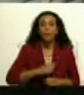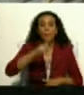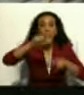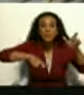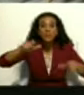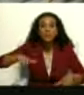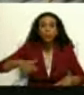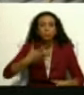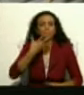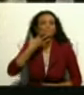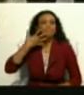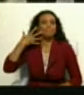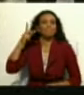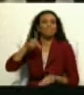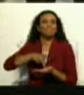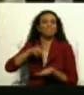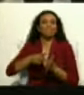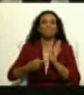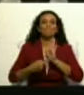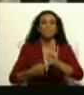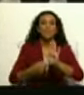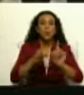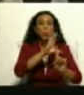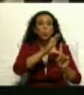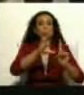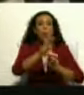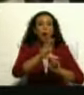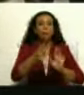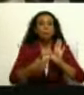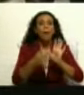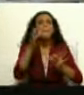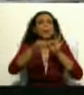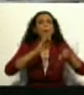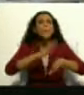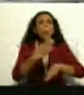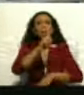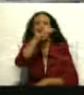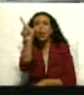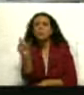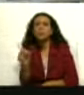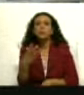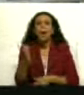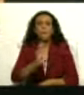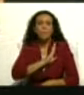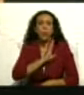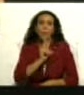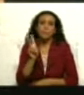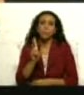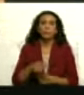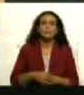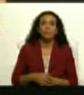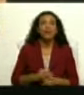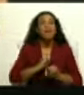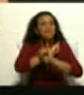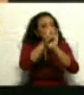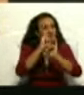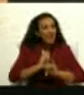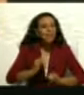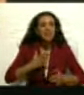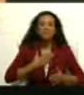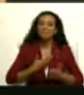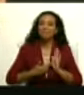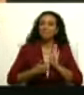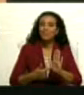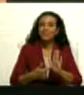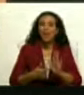patria son orgullosos de participar en representaciones culturales donde explican por qué la Guayana Esequiba nos pertenece. Muy feliz de